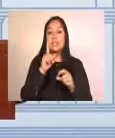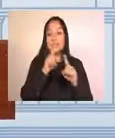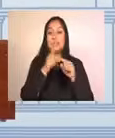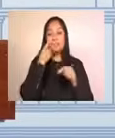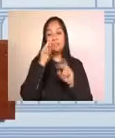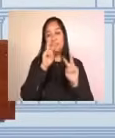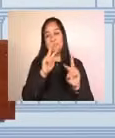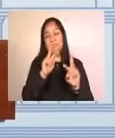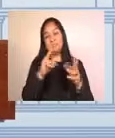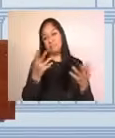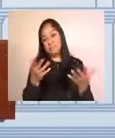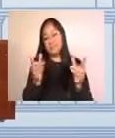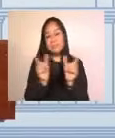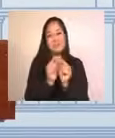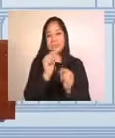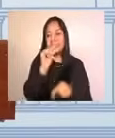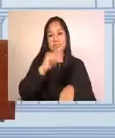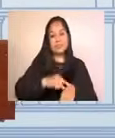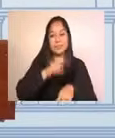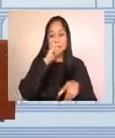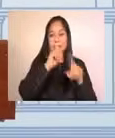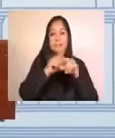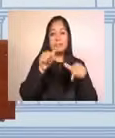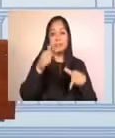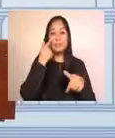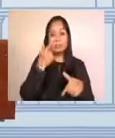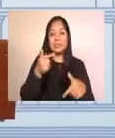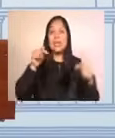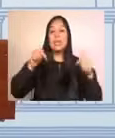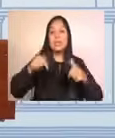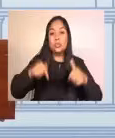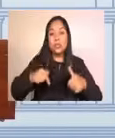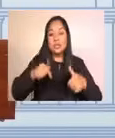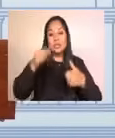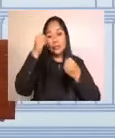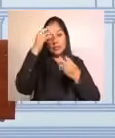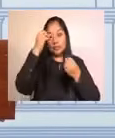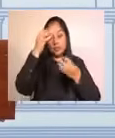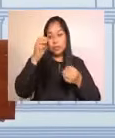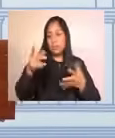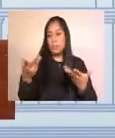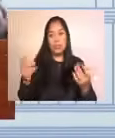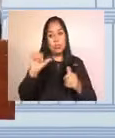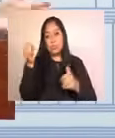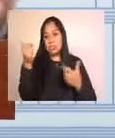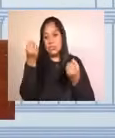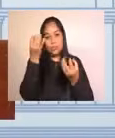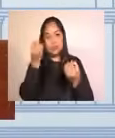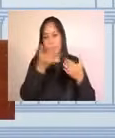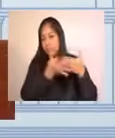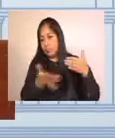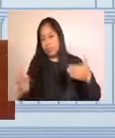vemos pronto. Los estaremos actualizando sobre cualquier otra información alrededor de las